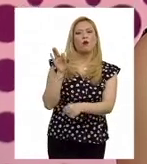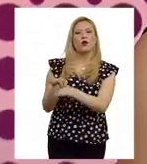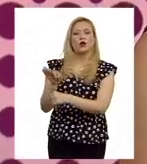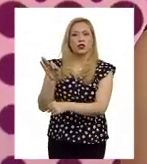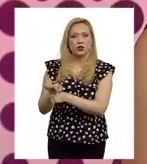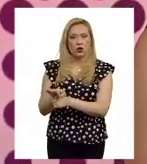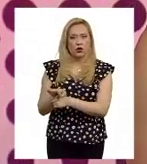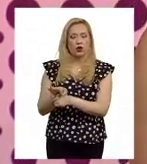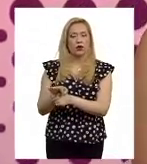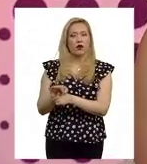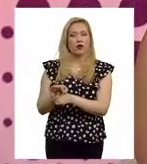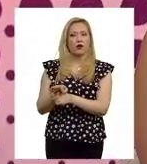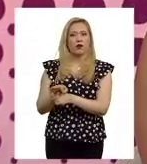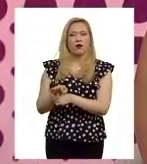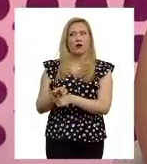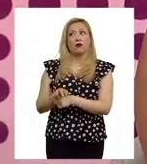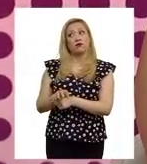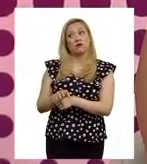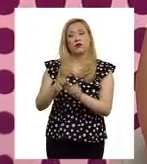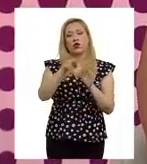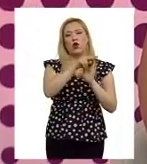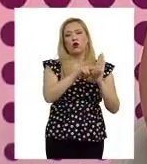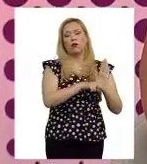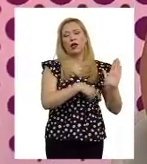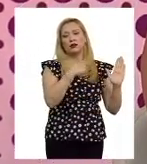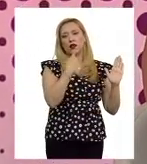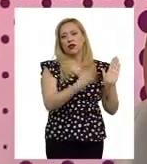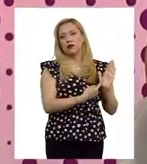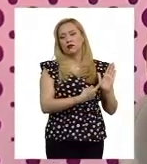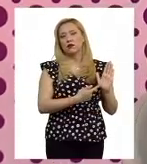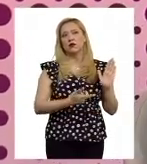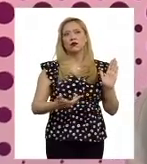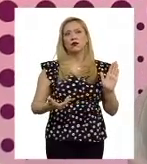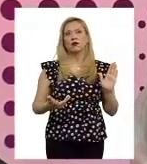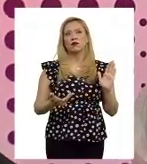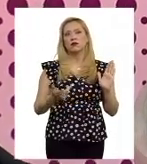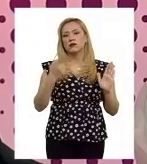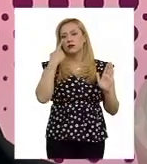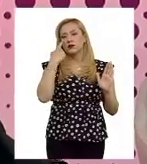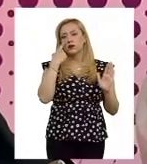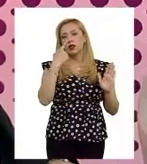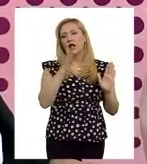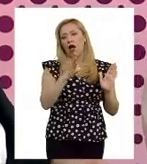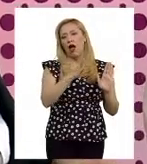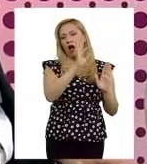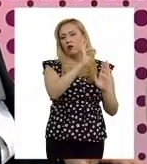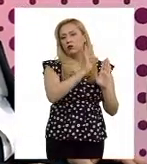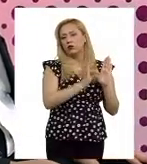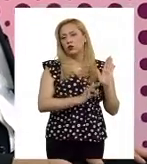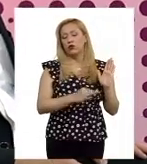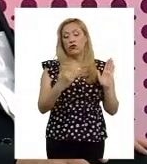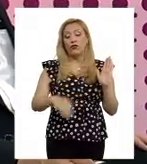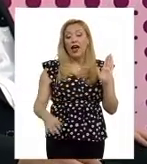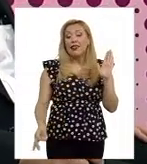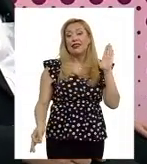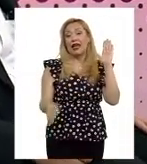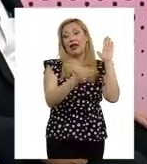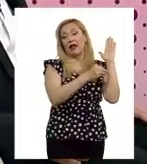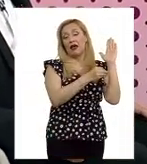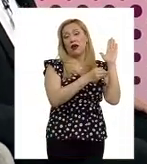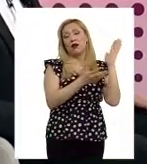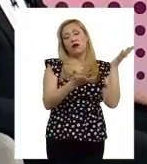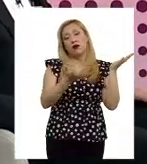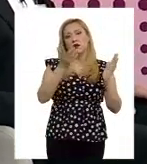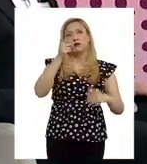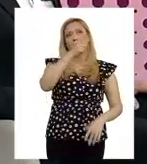protección y según unas normas comúnmente establecidas, ¿no? Entonces, queda a la discreción de